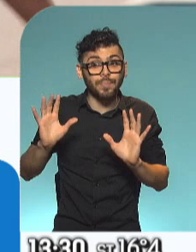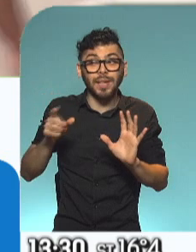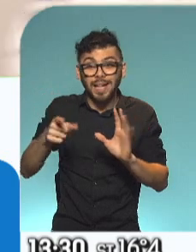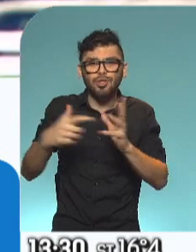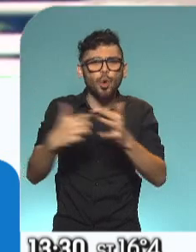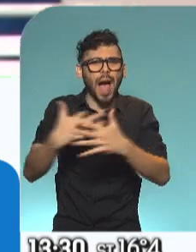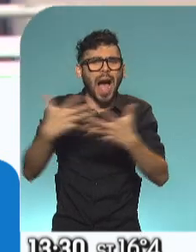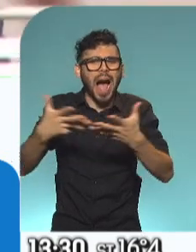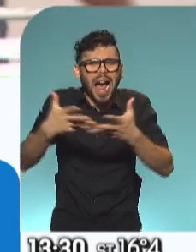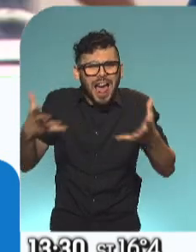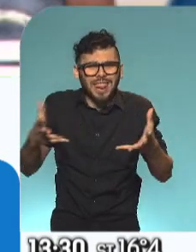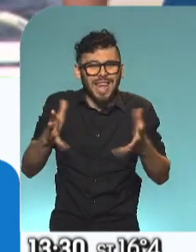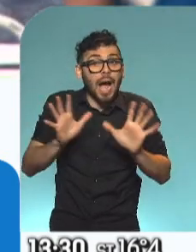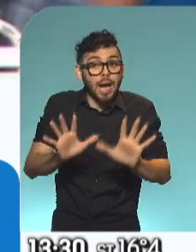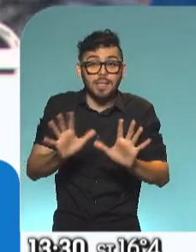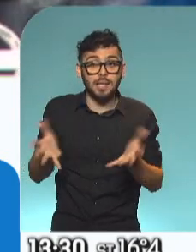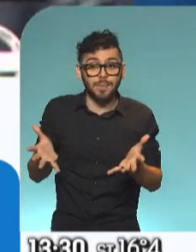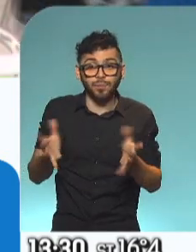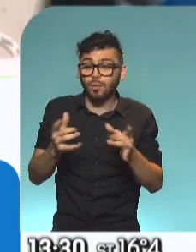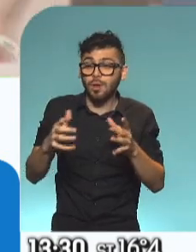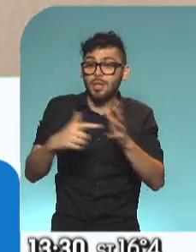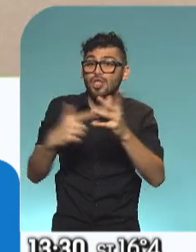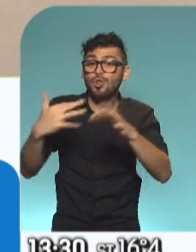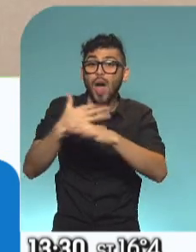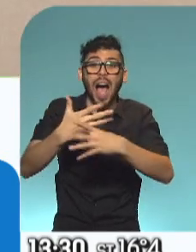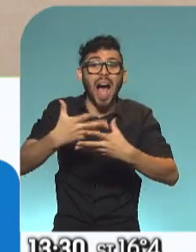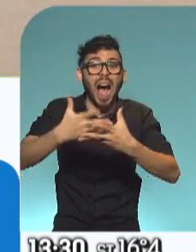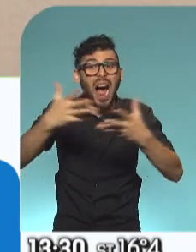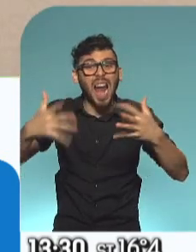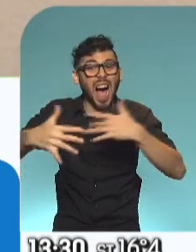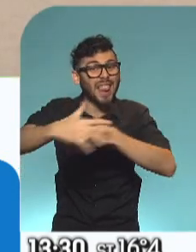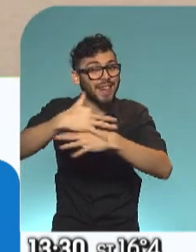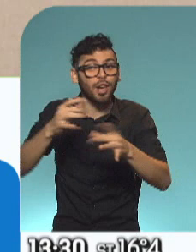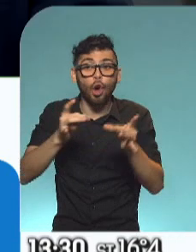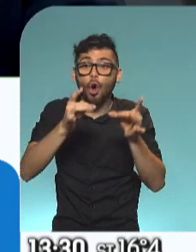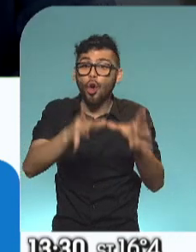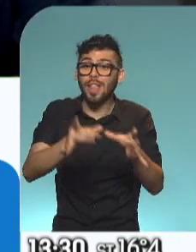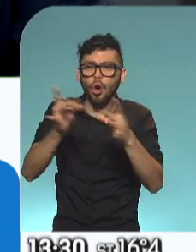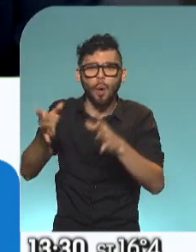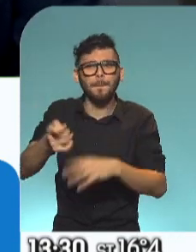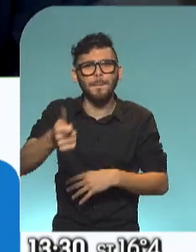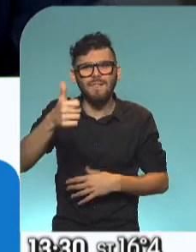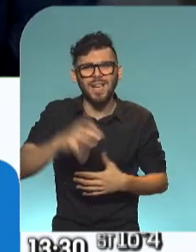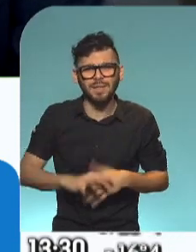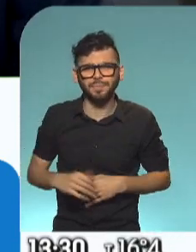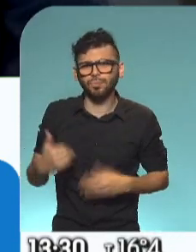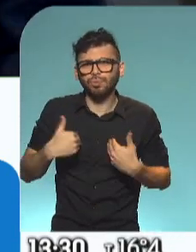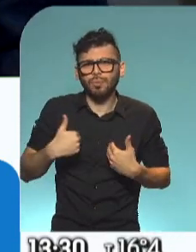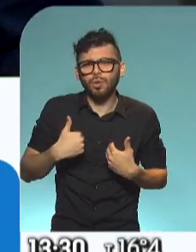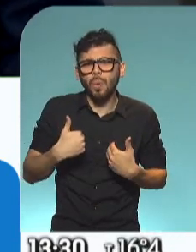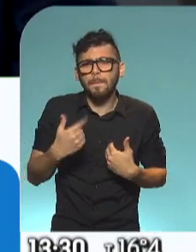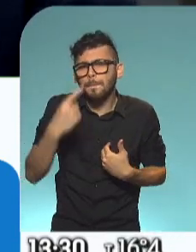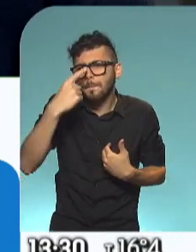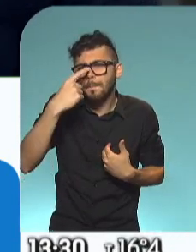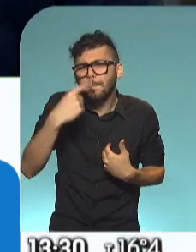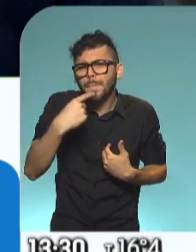El contagio es más fácil en una gran ciudad. Doctora Sassen, la última pregunta de mi parte, por